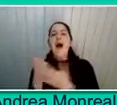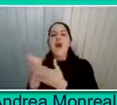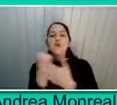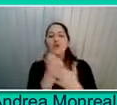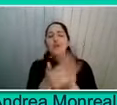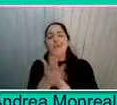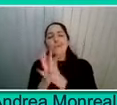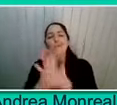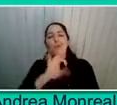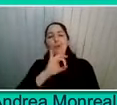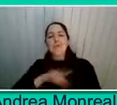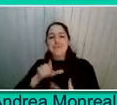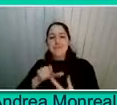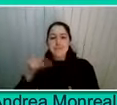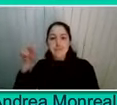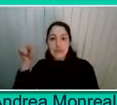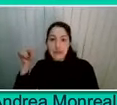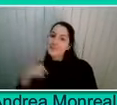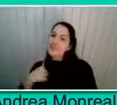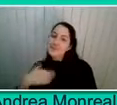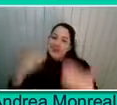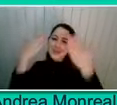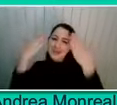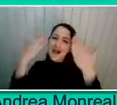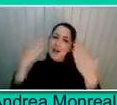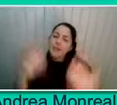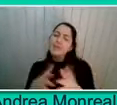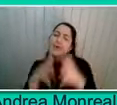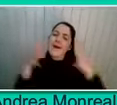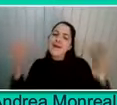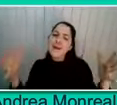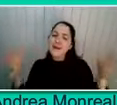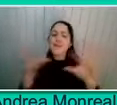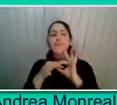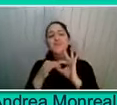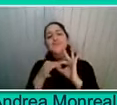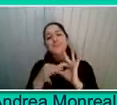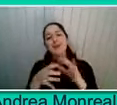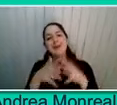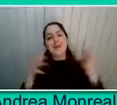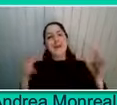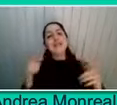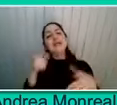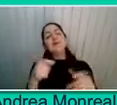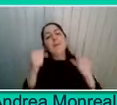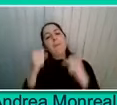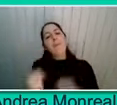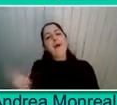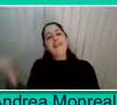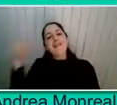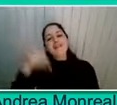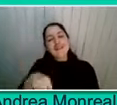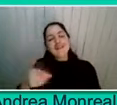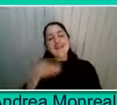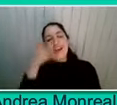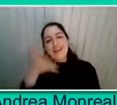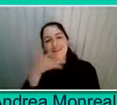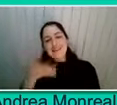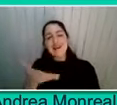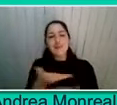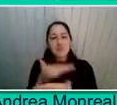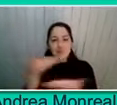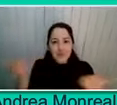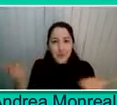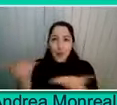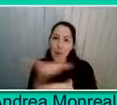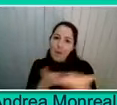dejamos un gran saludo y agradecemos este espacio que has podido otorgarnos a todos hoy día en la región de